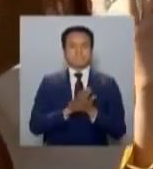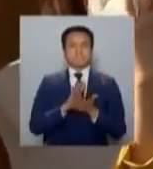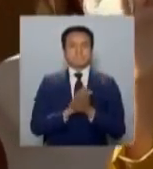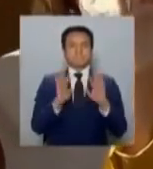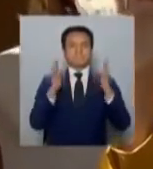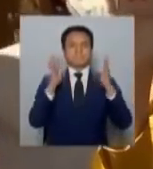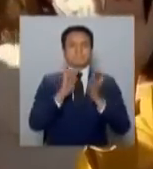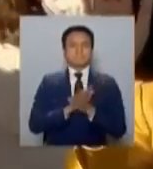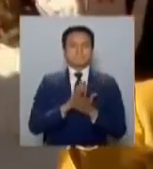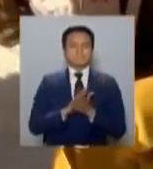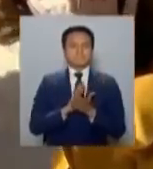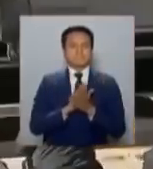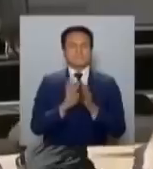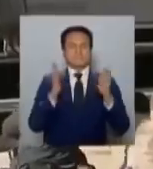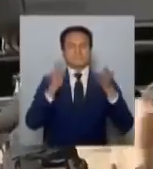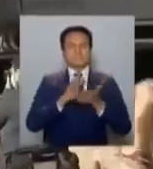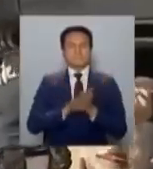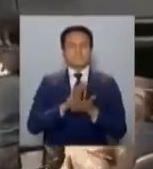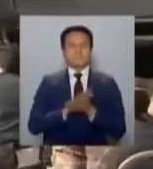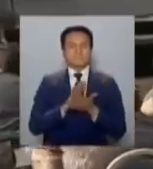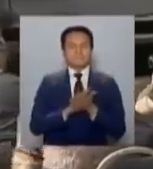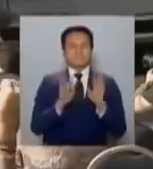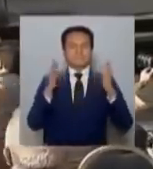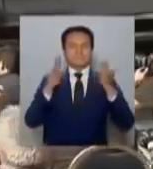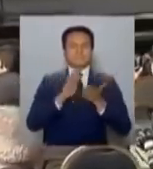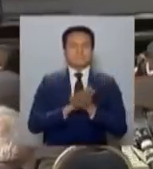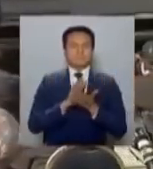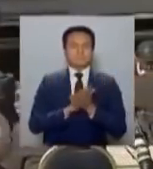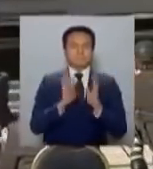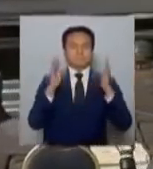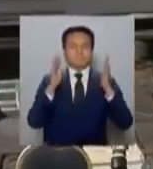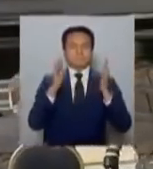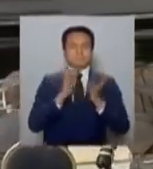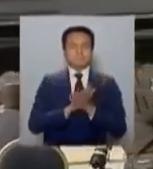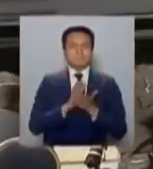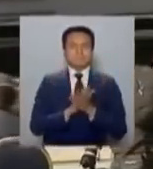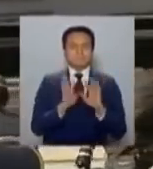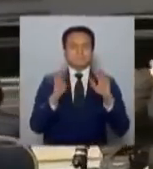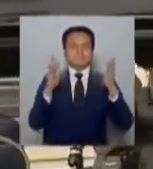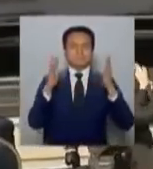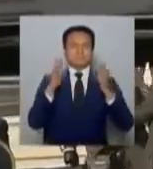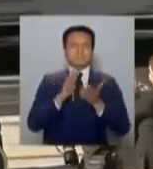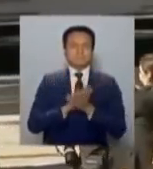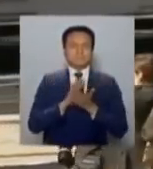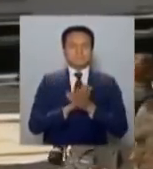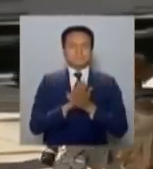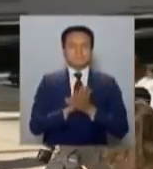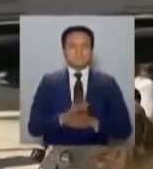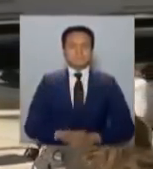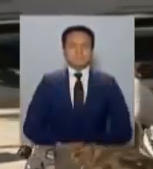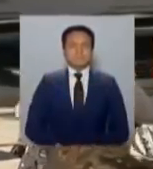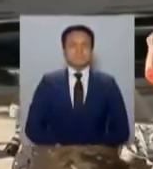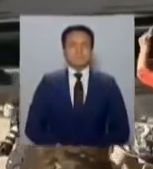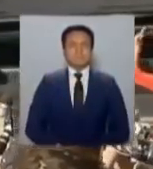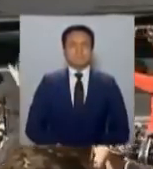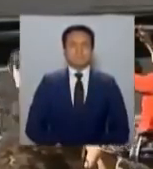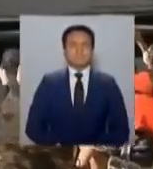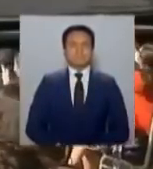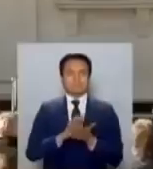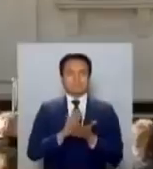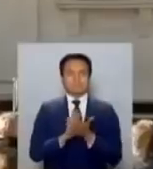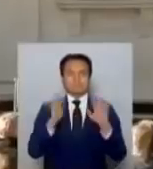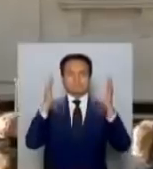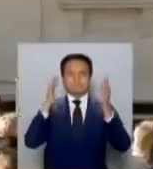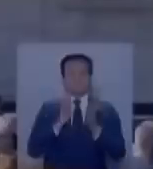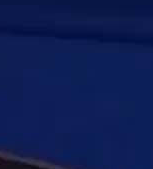garantías de cierta rigidez, dicen, digamos, de los sectores más de izquierda. Pero bueno, es una apuesta que vamos a ver cómo resulta. Bueno,